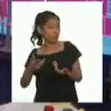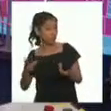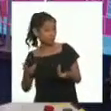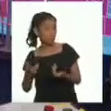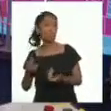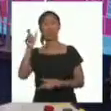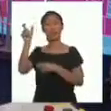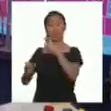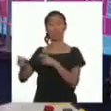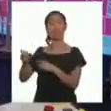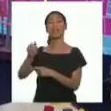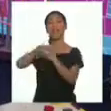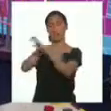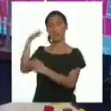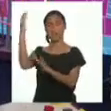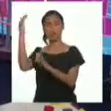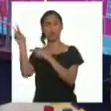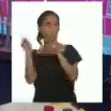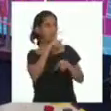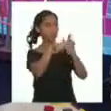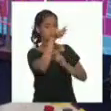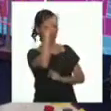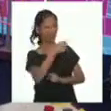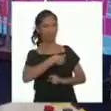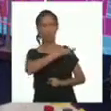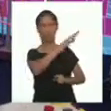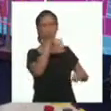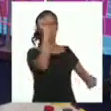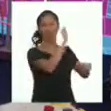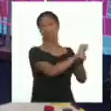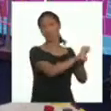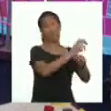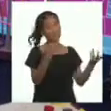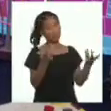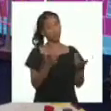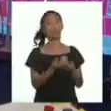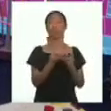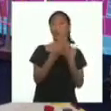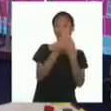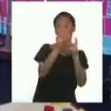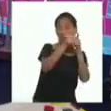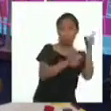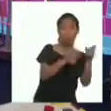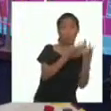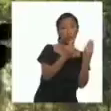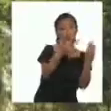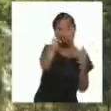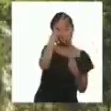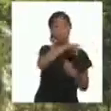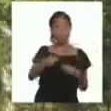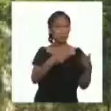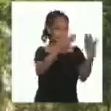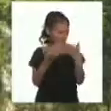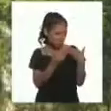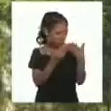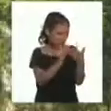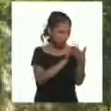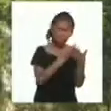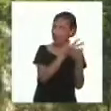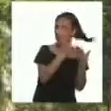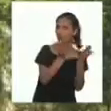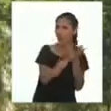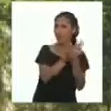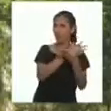consideraban personas inferiores, de manera injusta. Producto de esta discriminación, muchas personas eran analfabetas. Cansados de